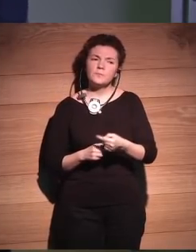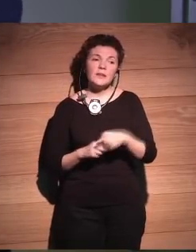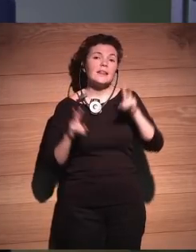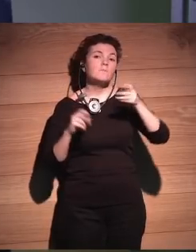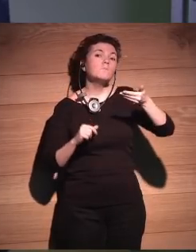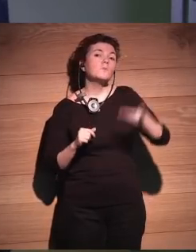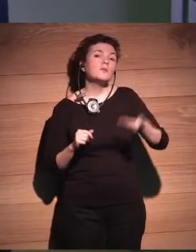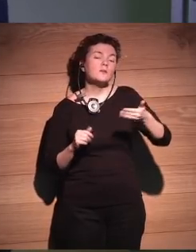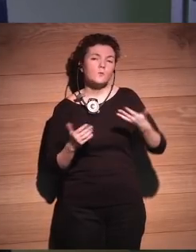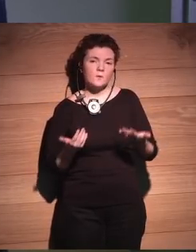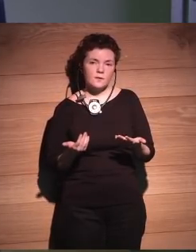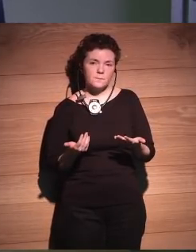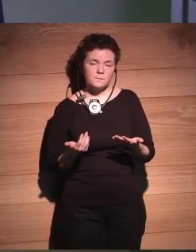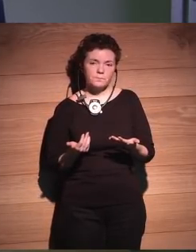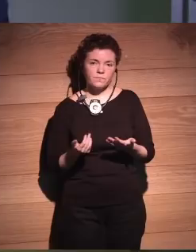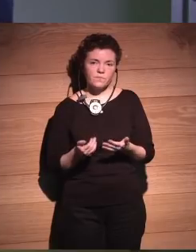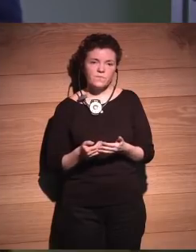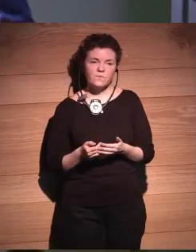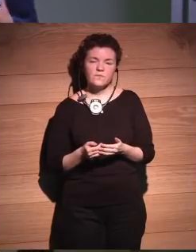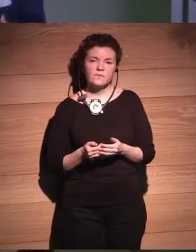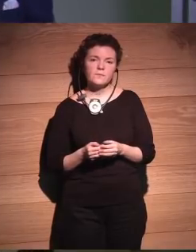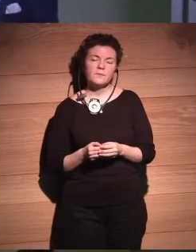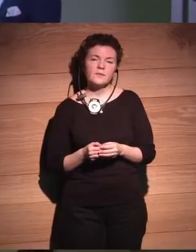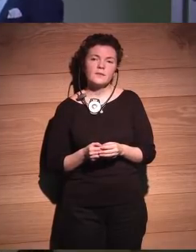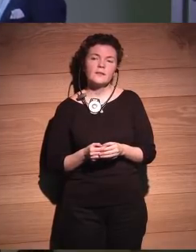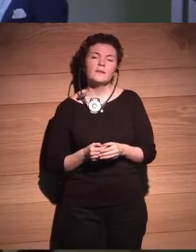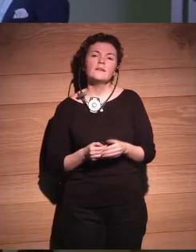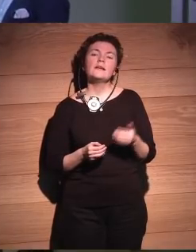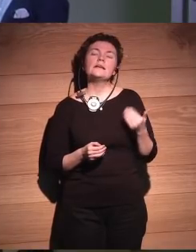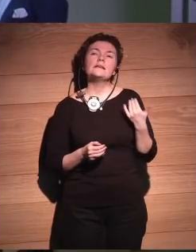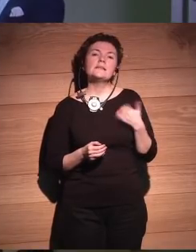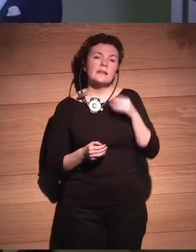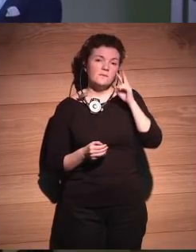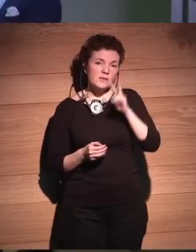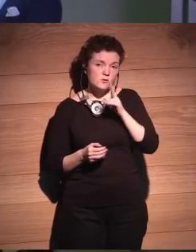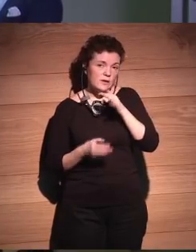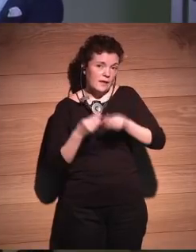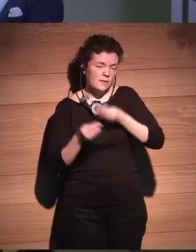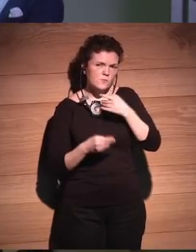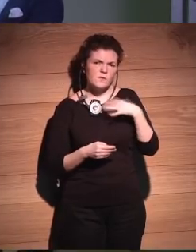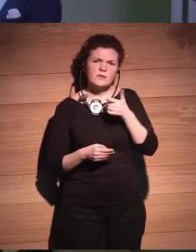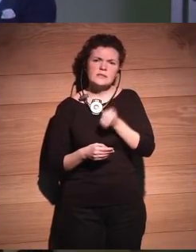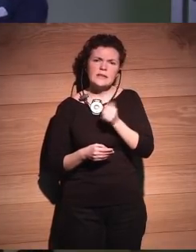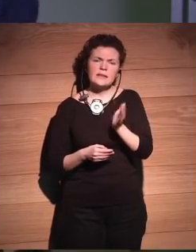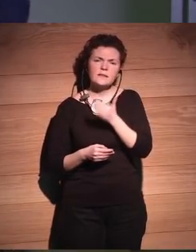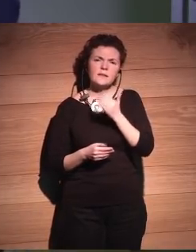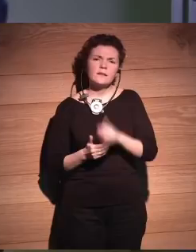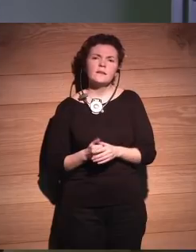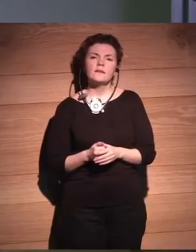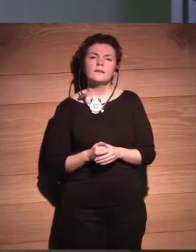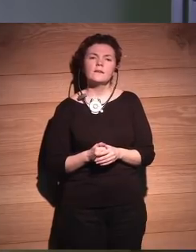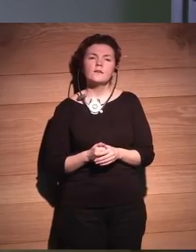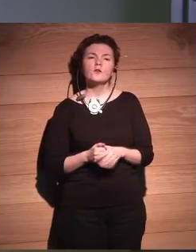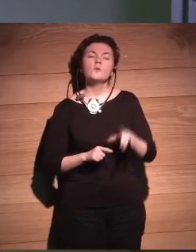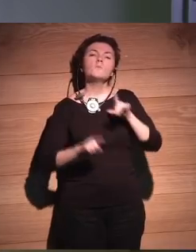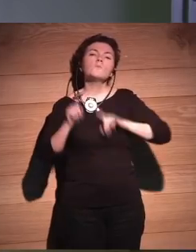tema importante es que, bueno, ya hemos visto qué es lo que estamos haciendo. Siguiente.